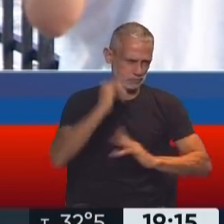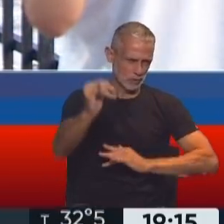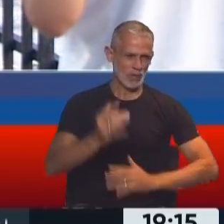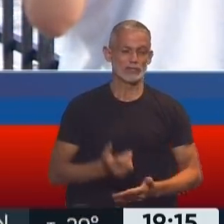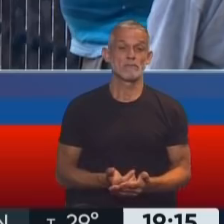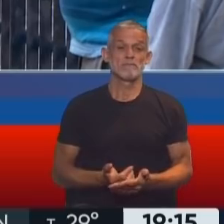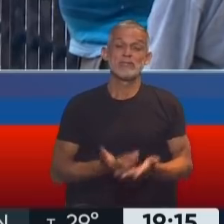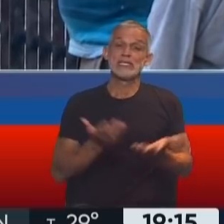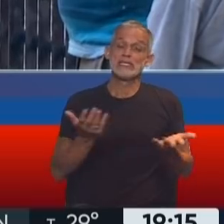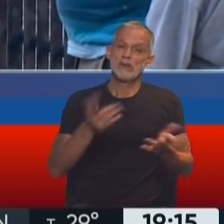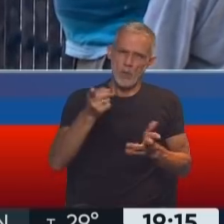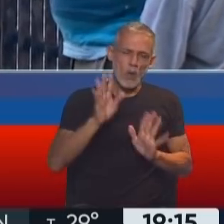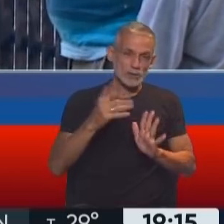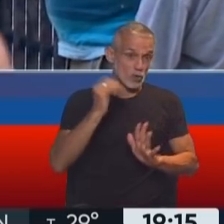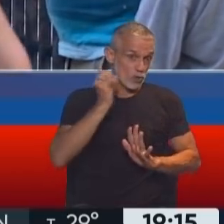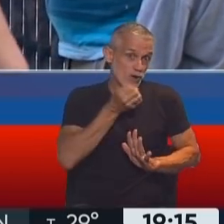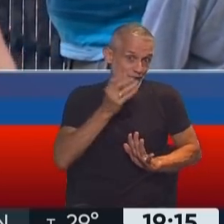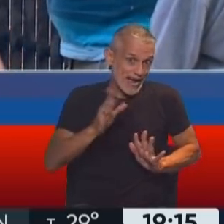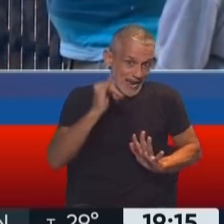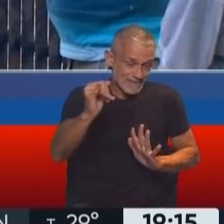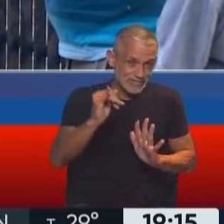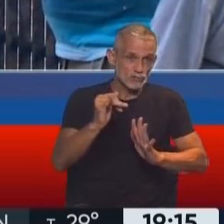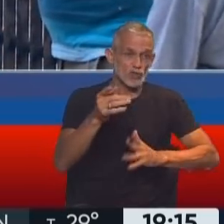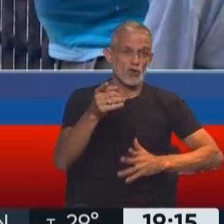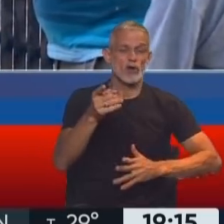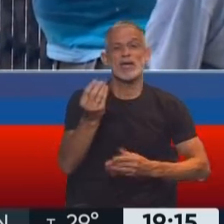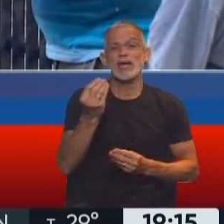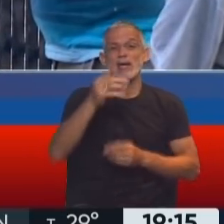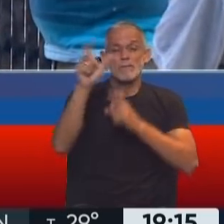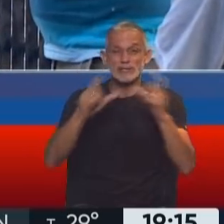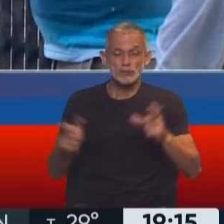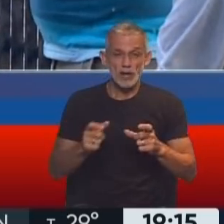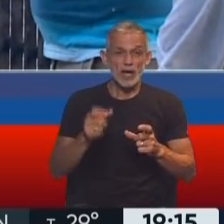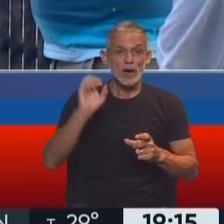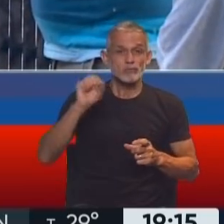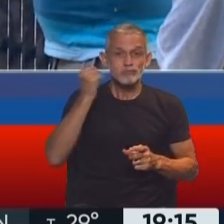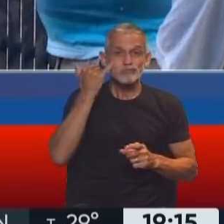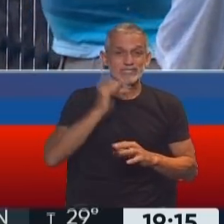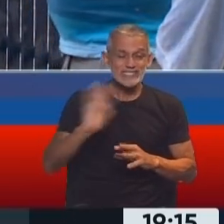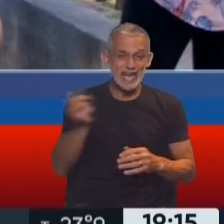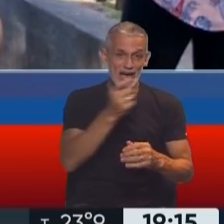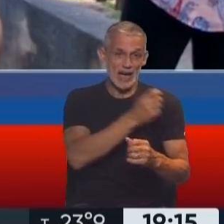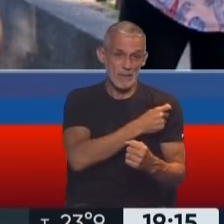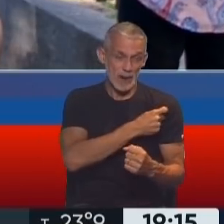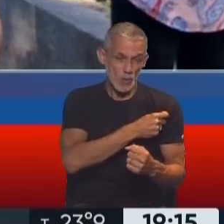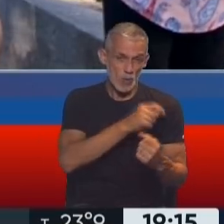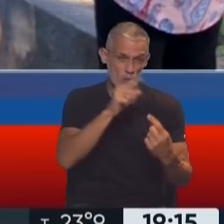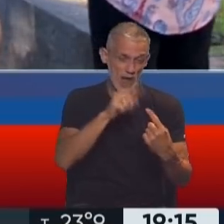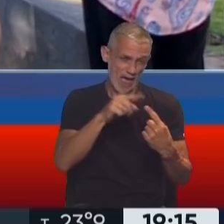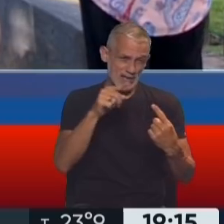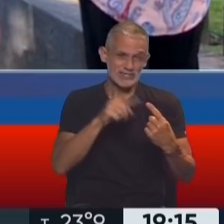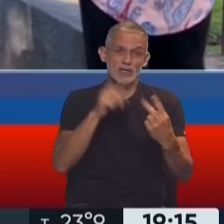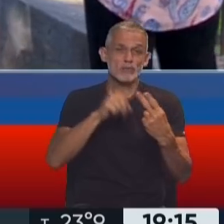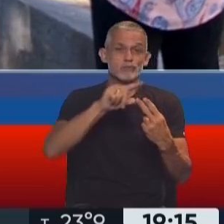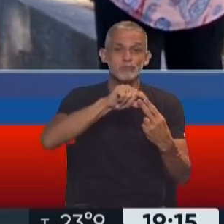aunque le confieso que aquellos que han recibido vacunas, ¿sí?,